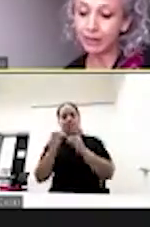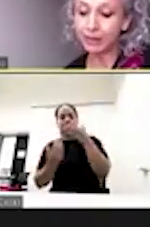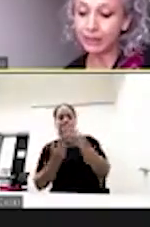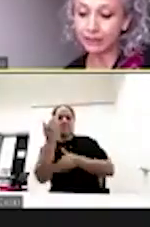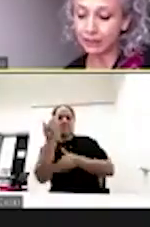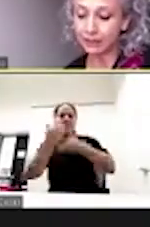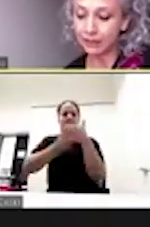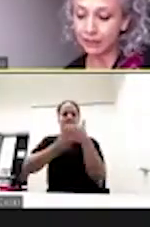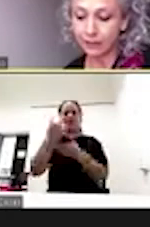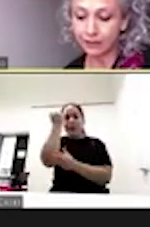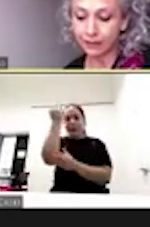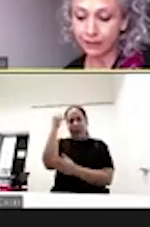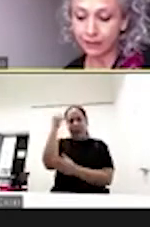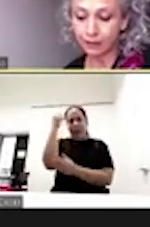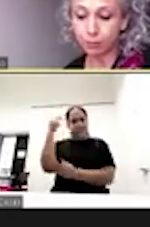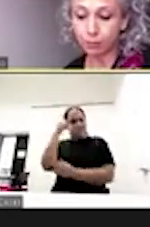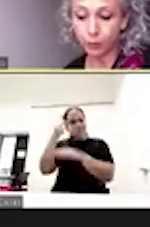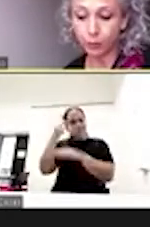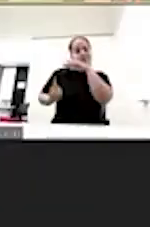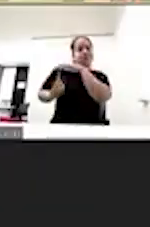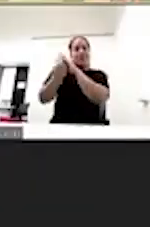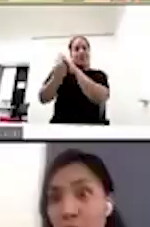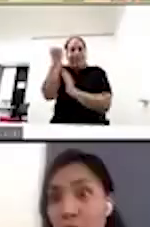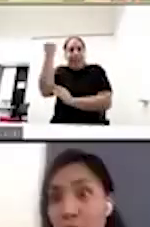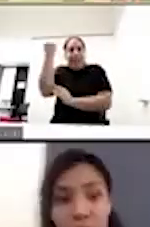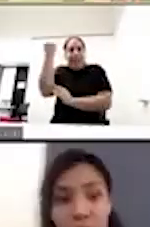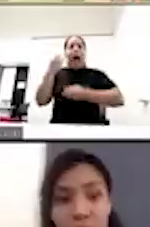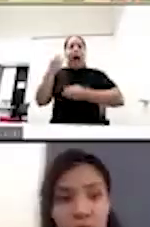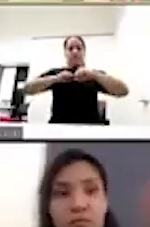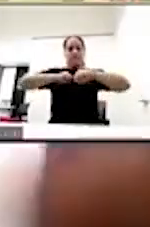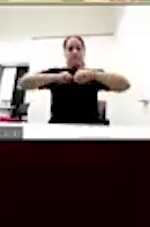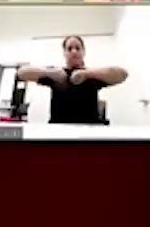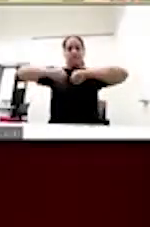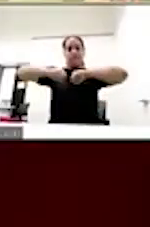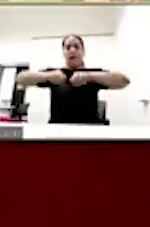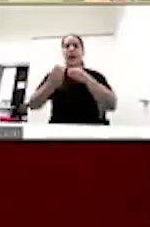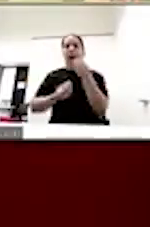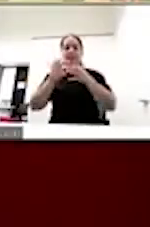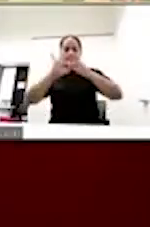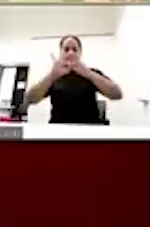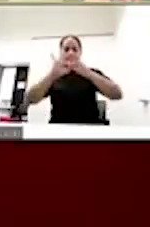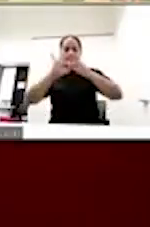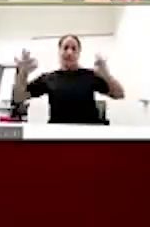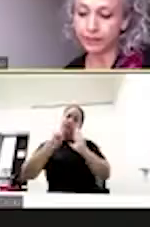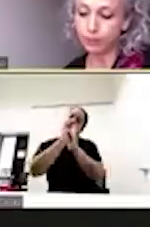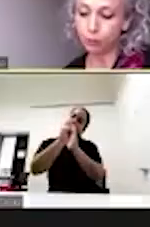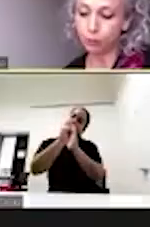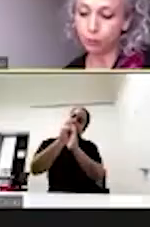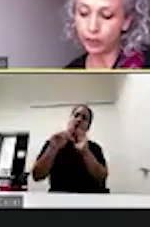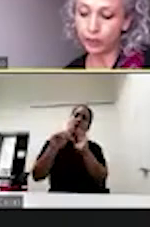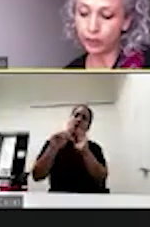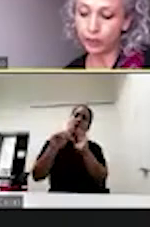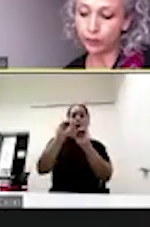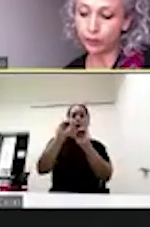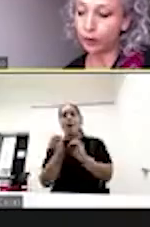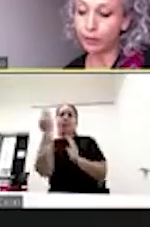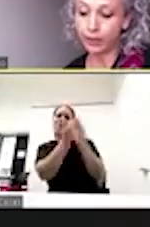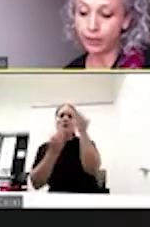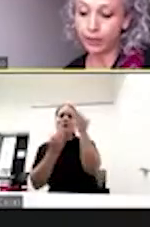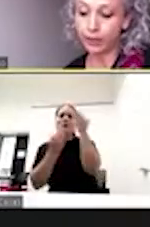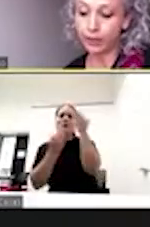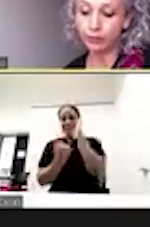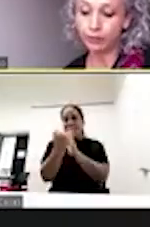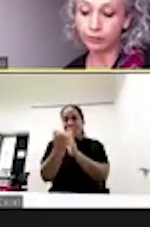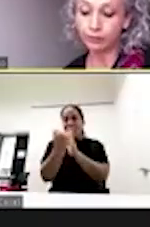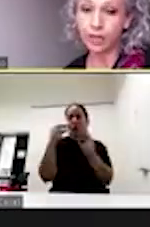la mente y te hace movilizar, escribir una frase, empezar un boceto, tomar una